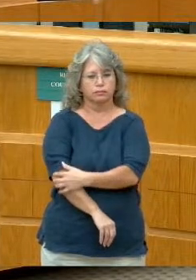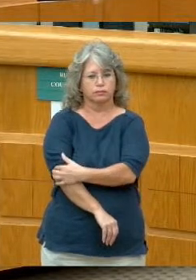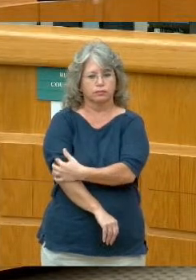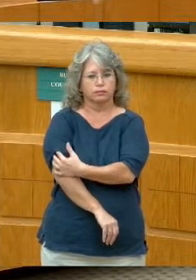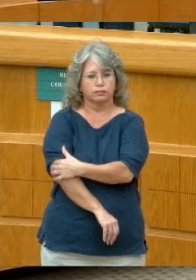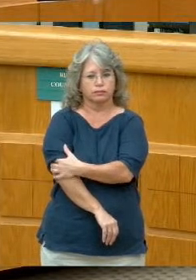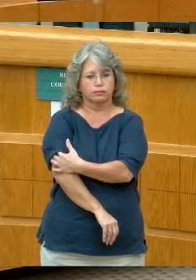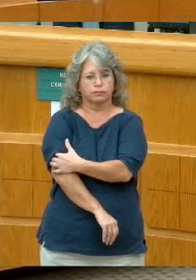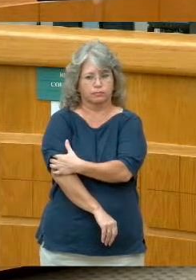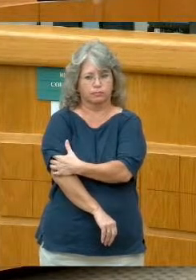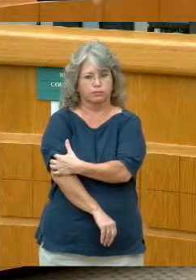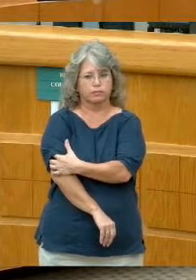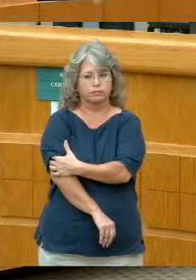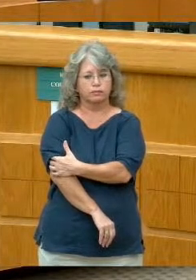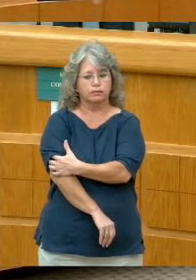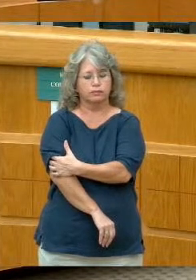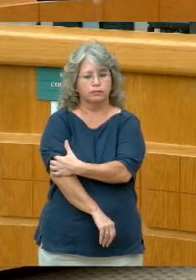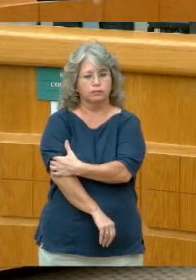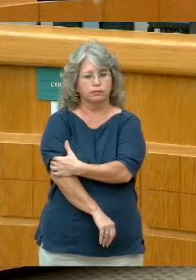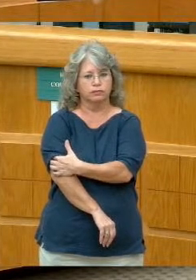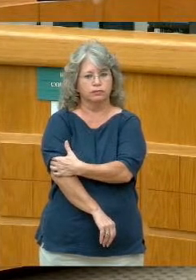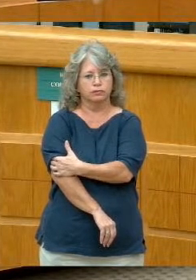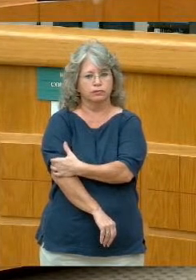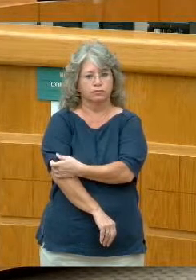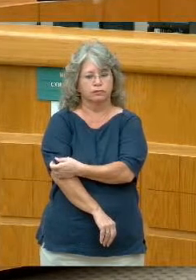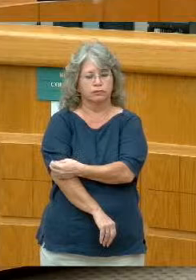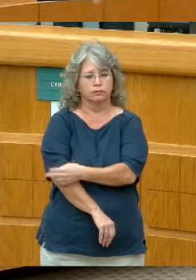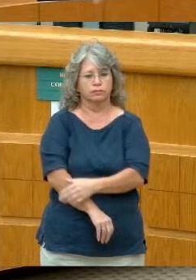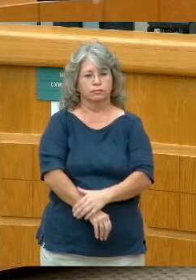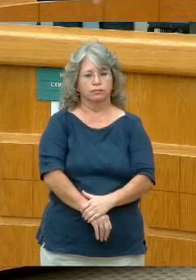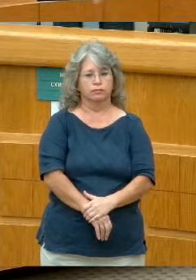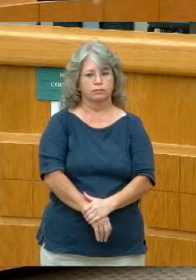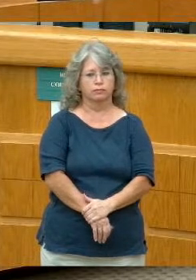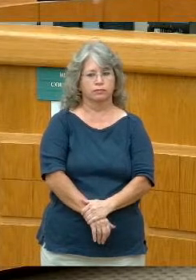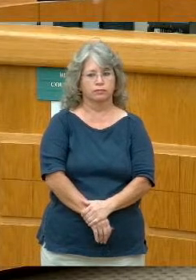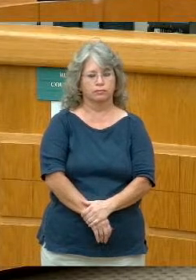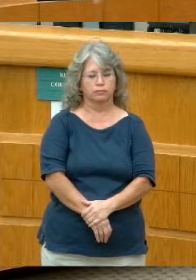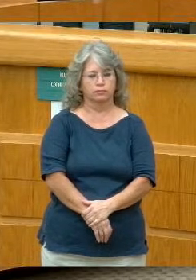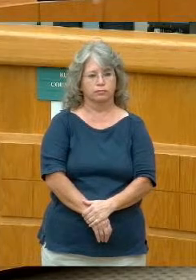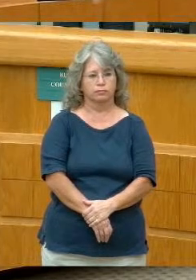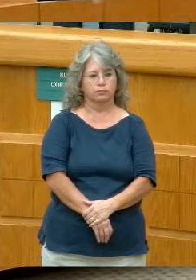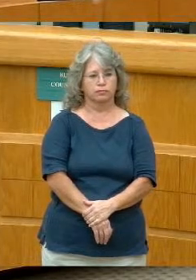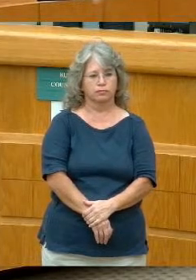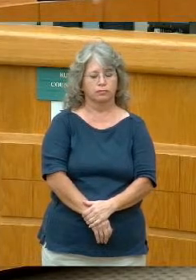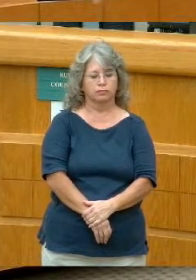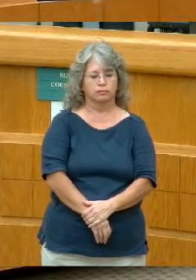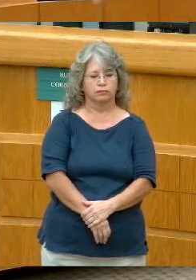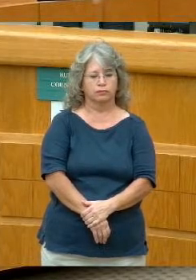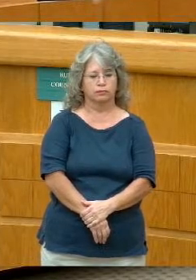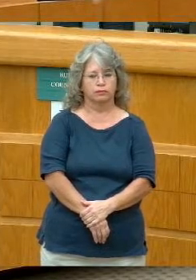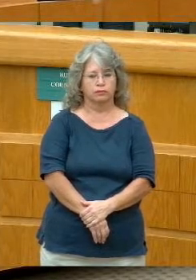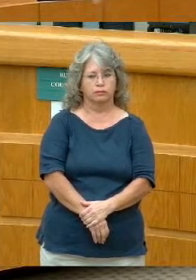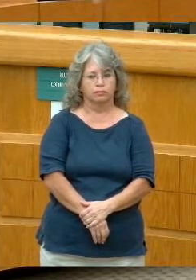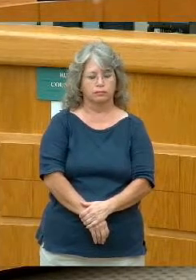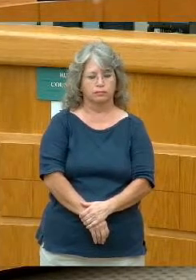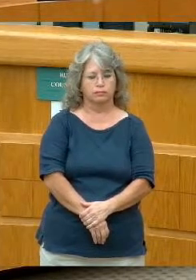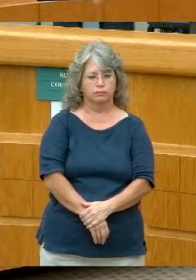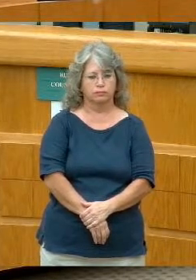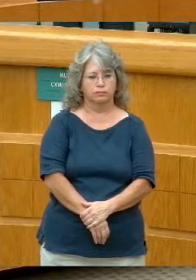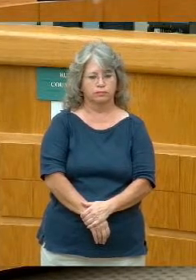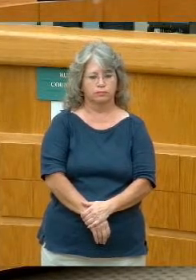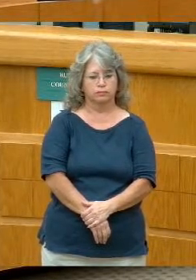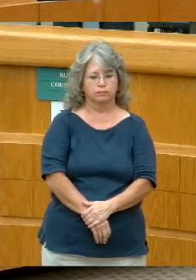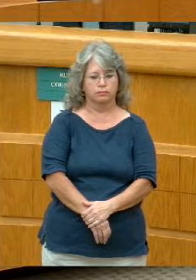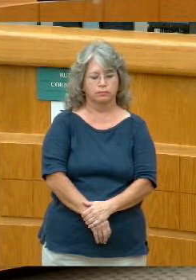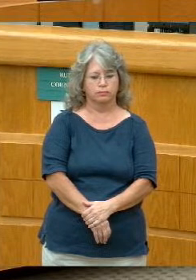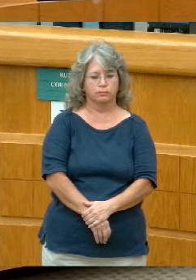posible vacuna podrá reducir el radio de transmisión. En cuanto a la inmunidad en el área de la costa, entre más personas se infecten y se